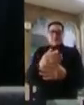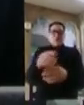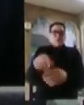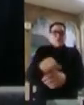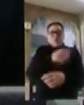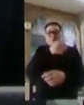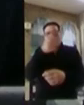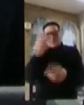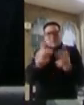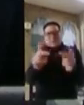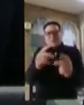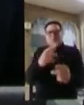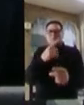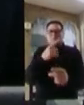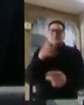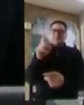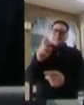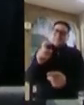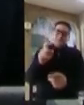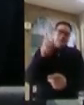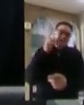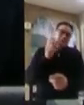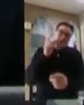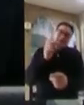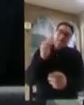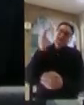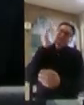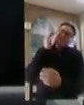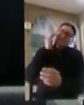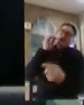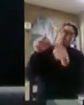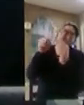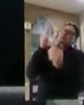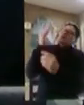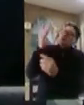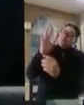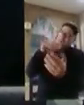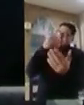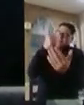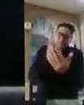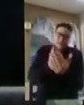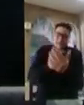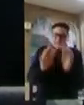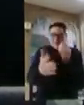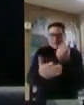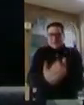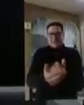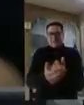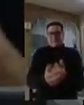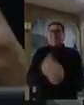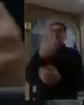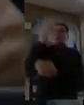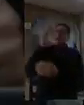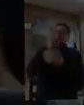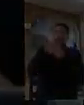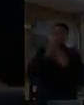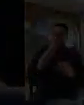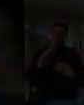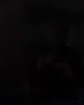Jesús. Amén y amén. Dios les bendiga. Será hasta la próxima, si Dios lo permite.